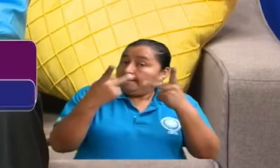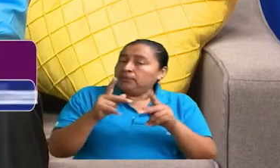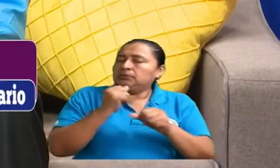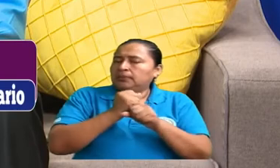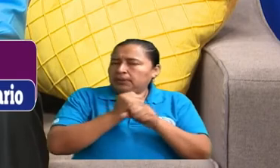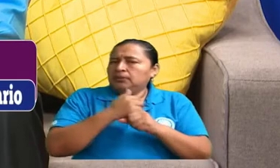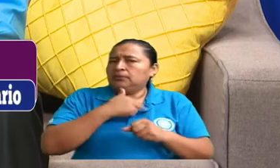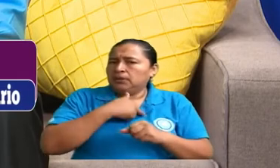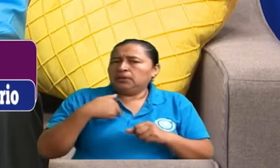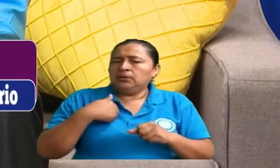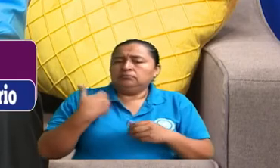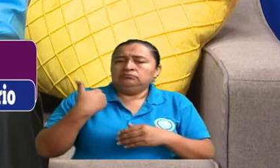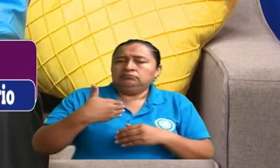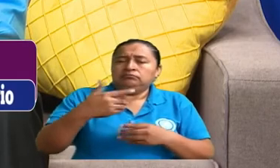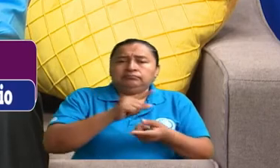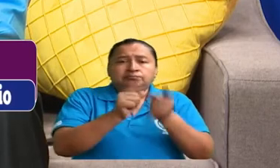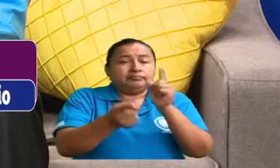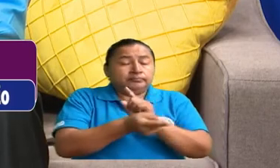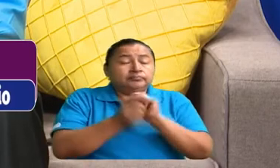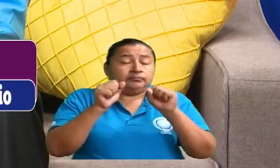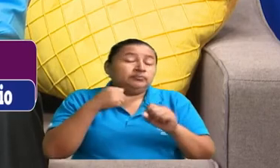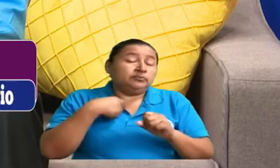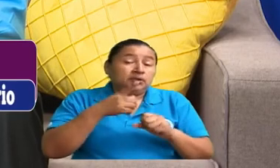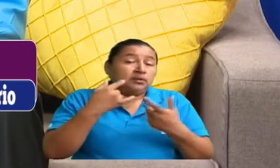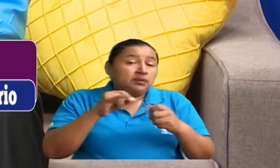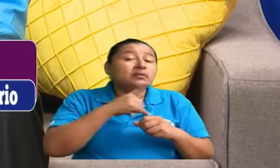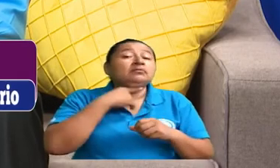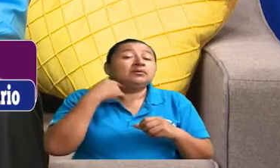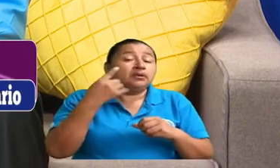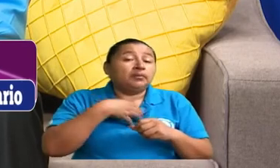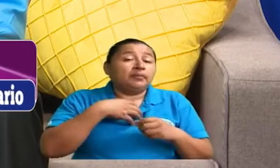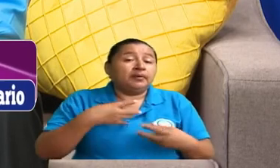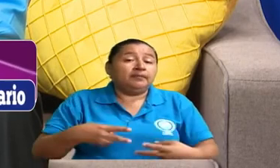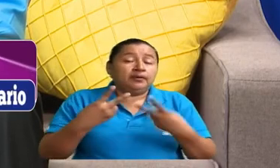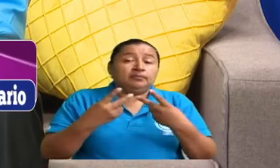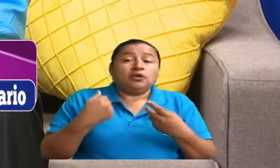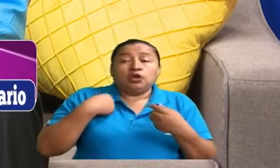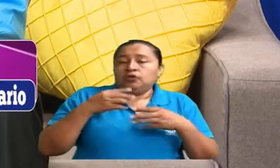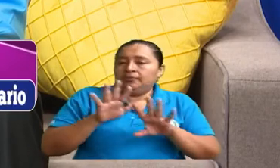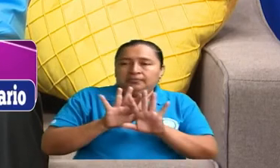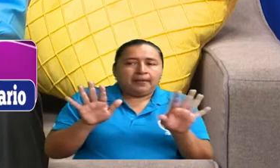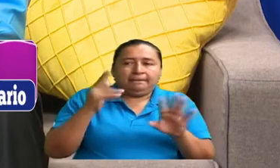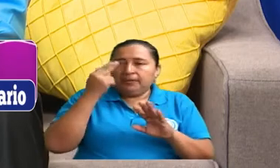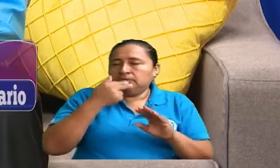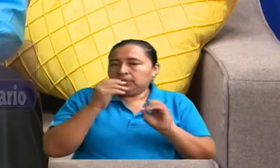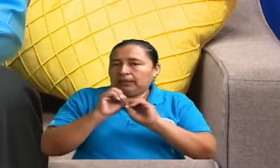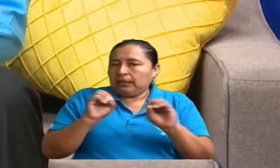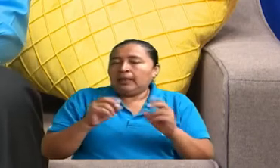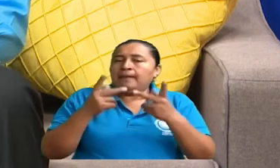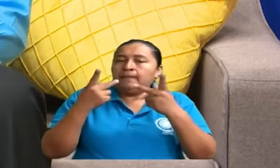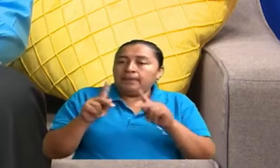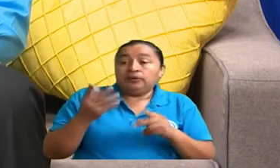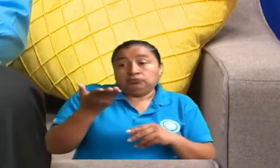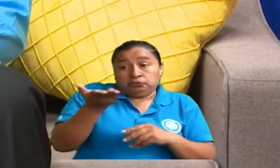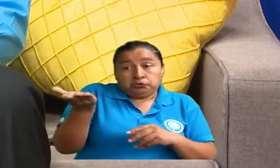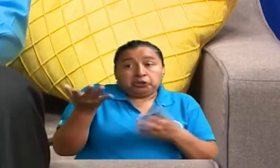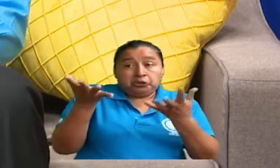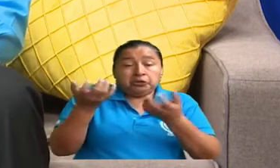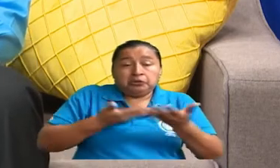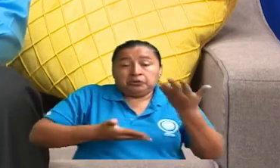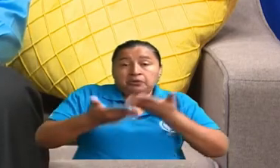en un proceso de constantes transformaciones a partir de las realidades, ¿no? Claro. Pues no tengo más preguntas que hacerle. Sin embargo, si usted quisiera